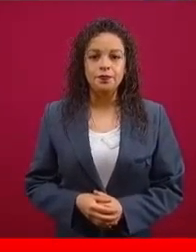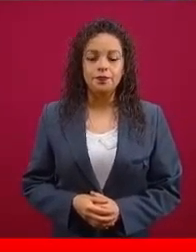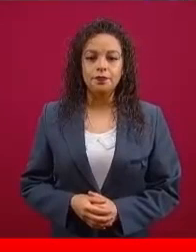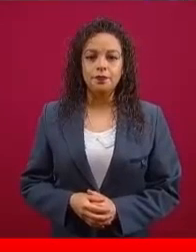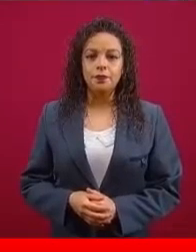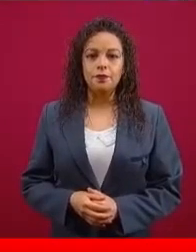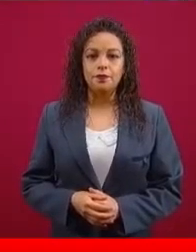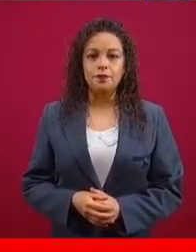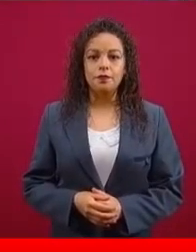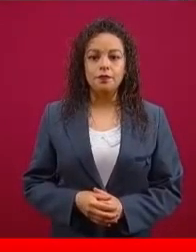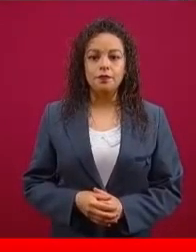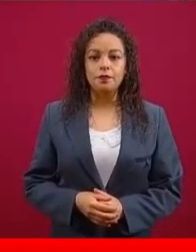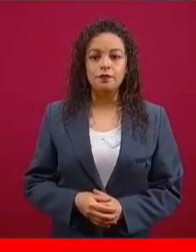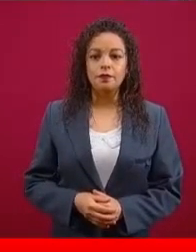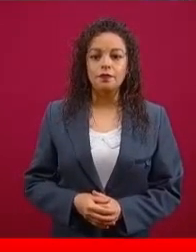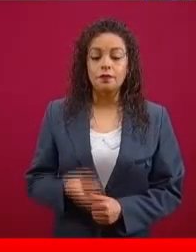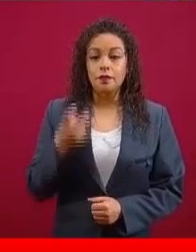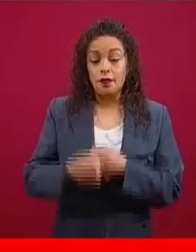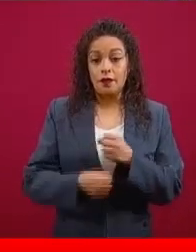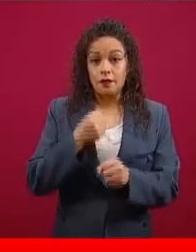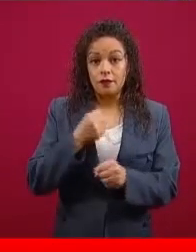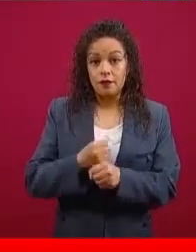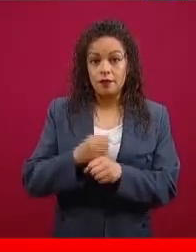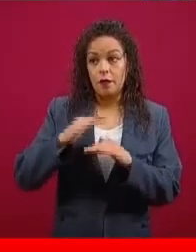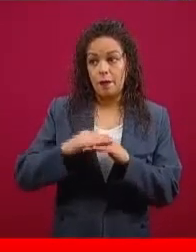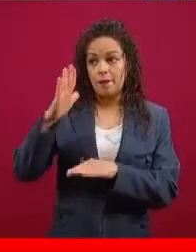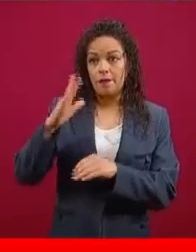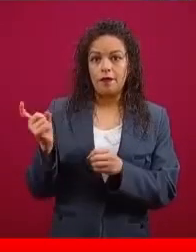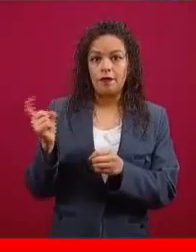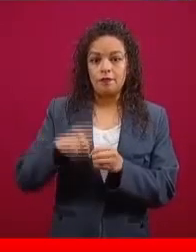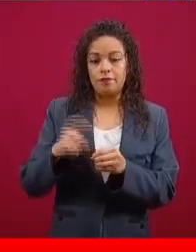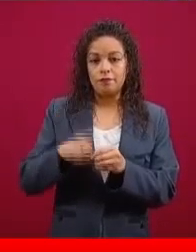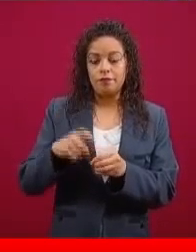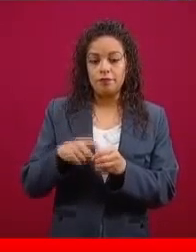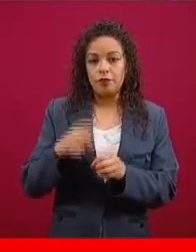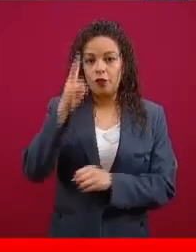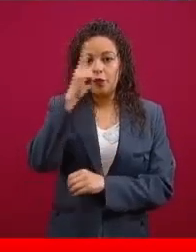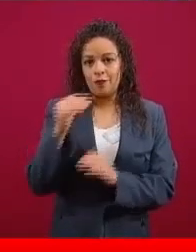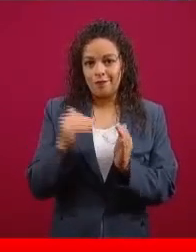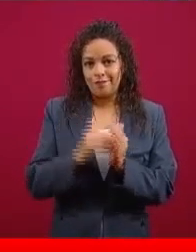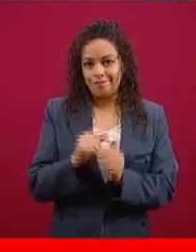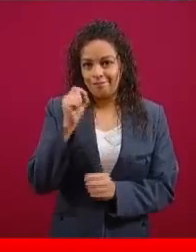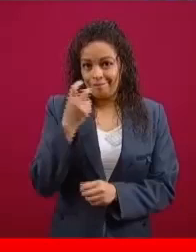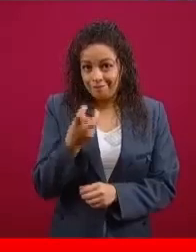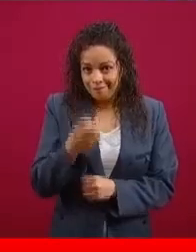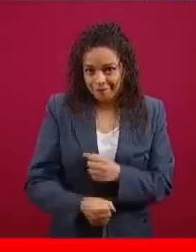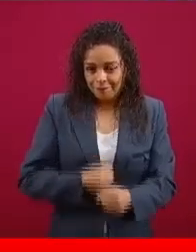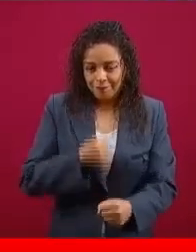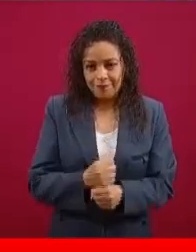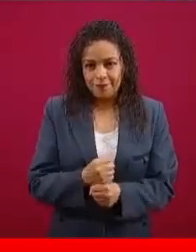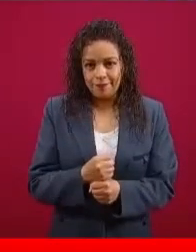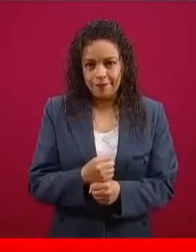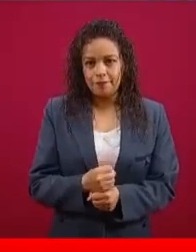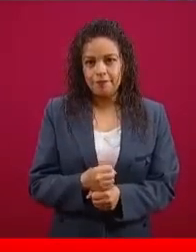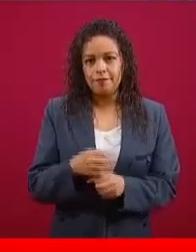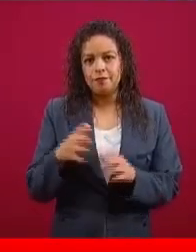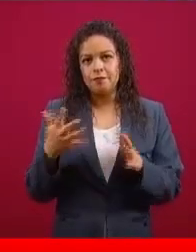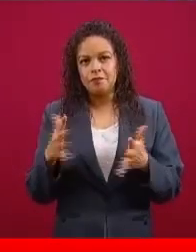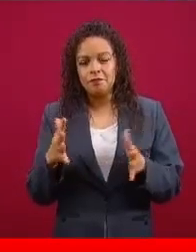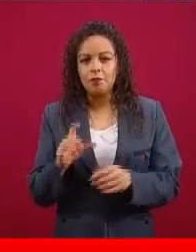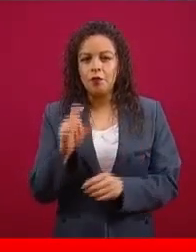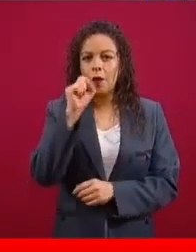altas y nuevos reclutas el 2020 que está considerados poco más de 21.000